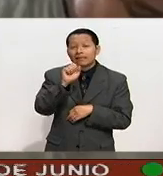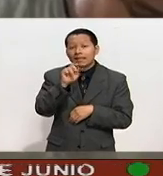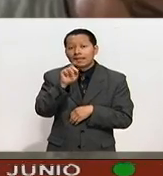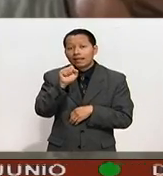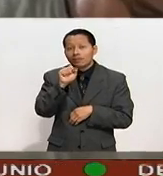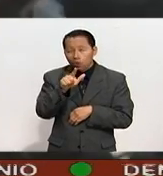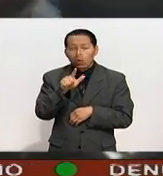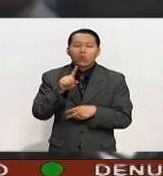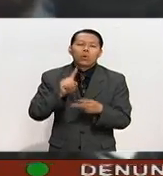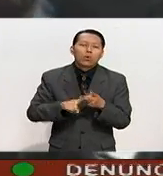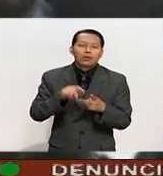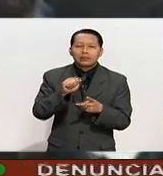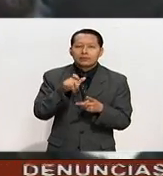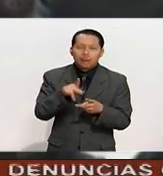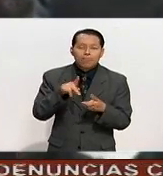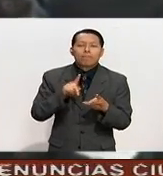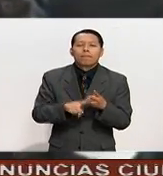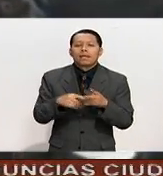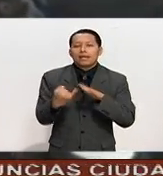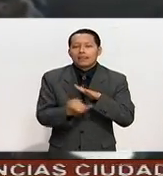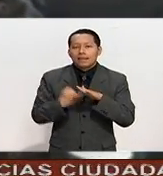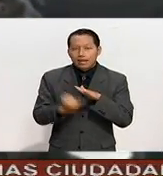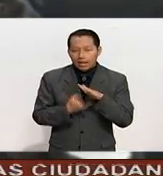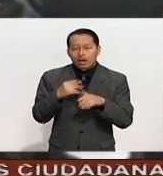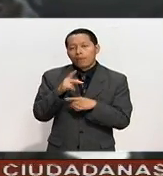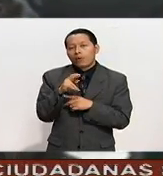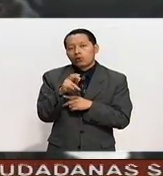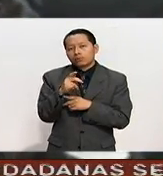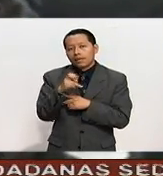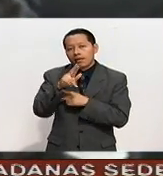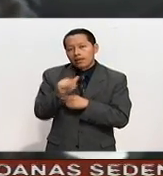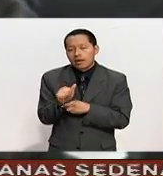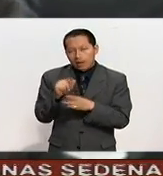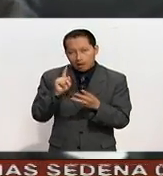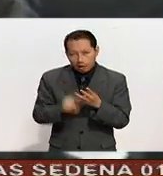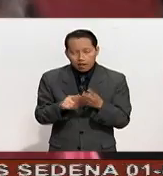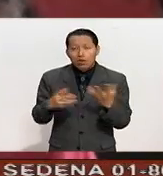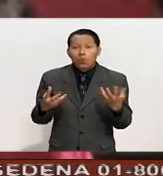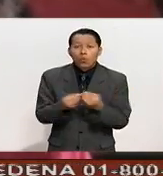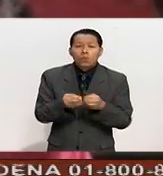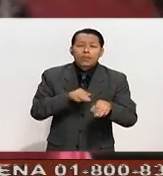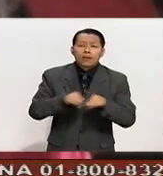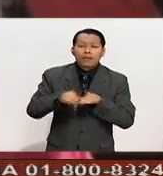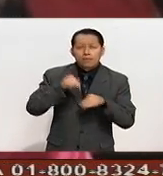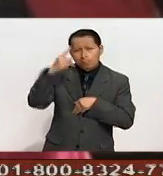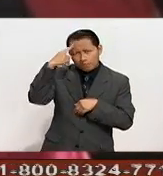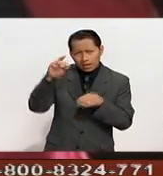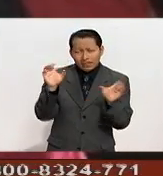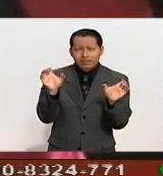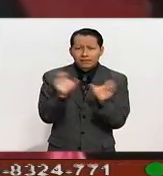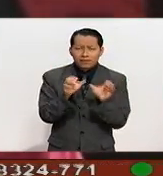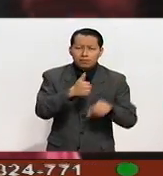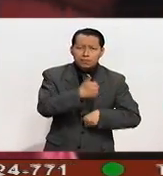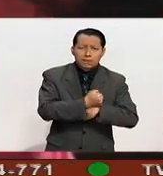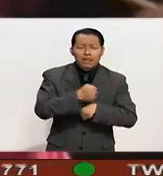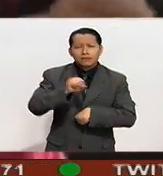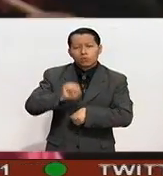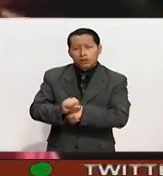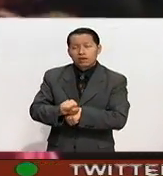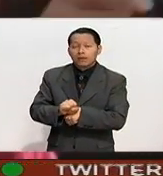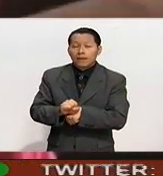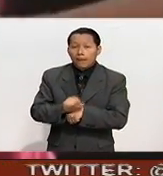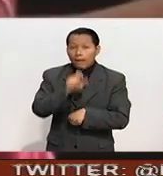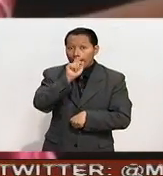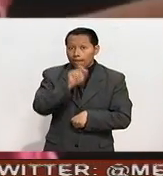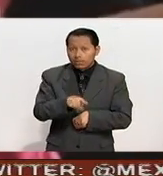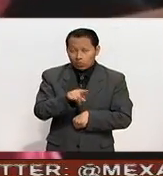SEP, con el INEA, con Prospera, para poder hacer estas entregas de certificados de primaria y secundaria, que como lo